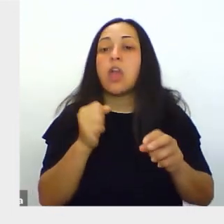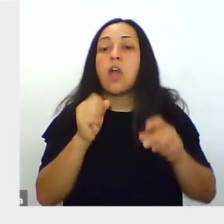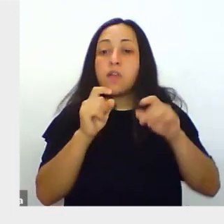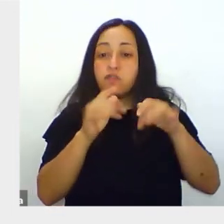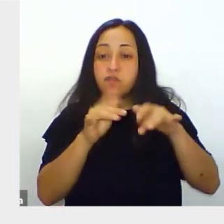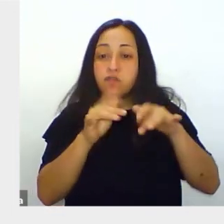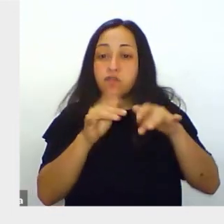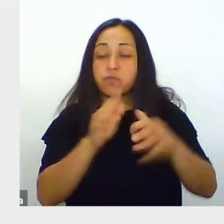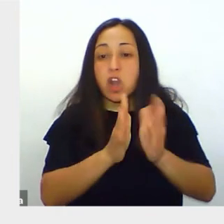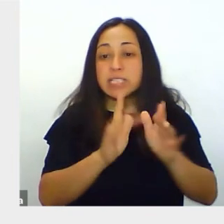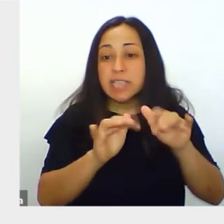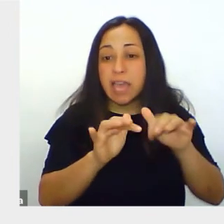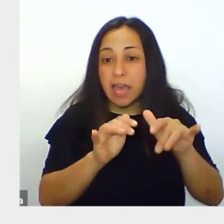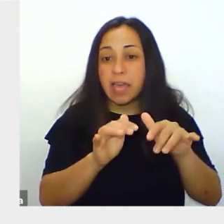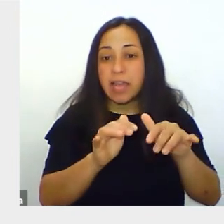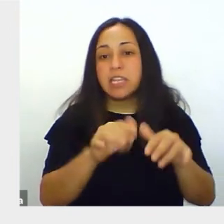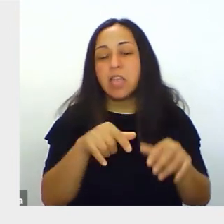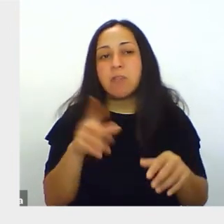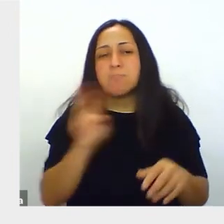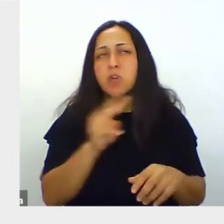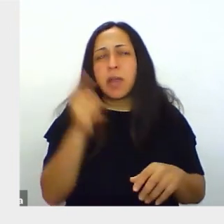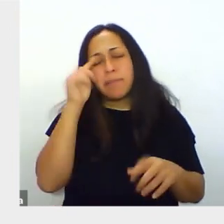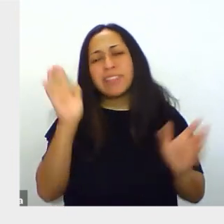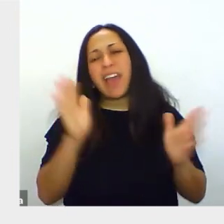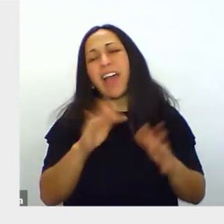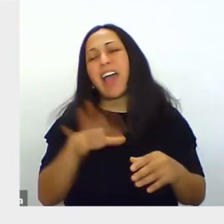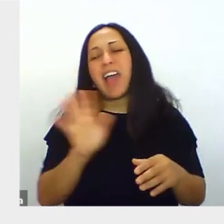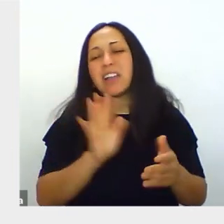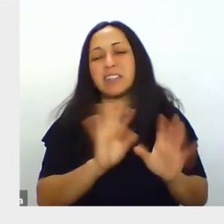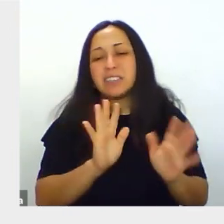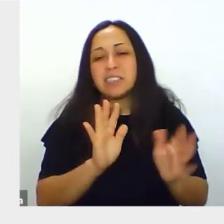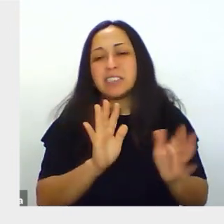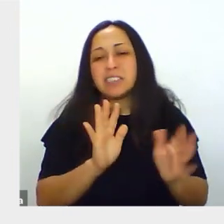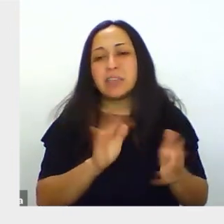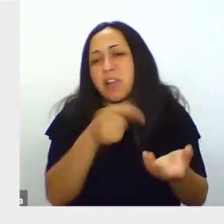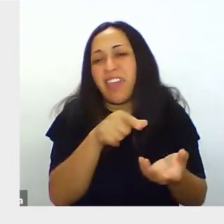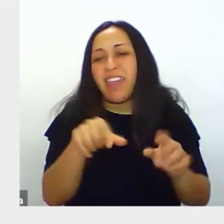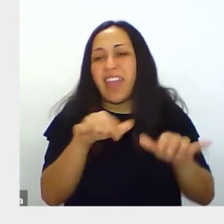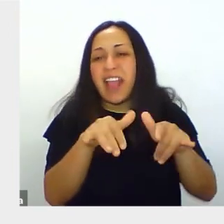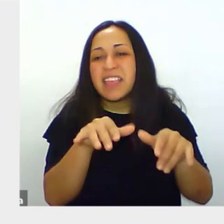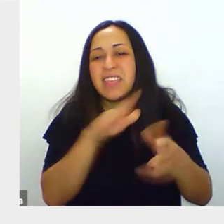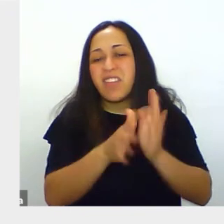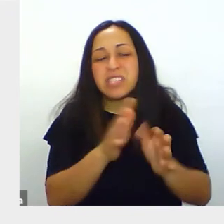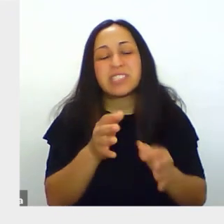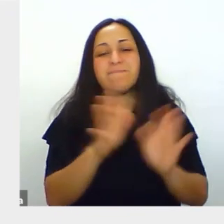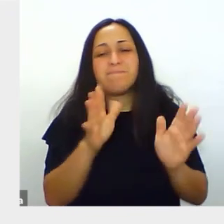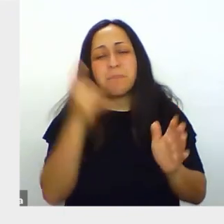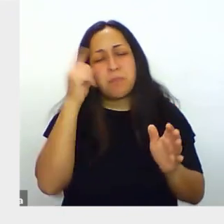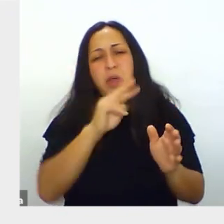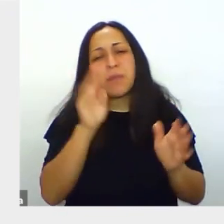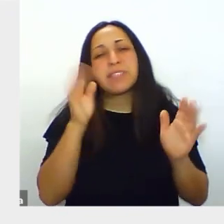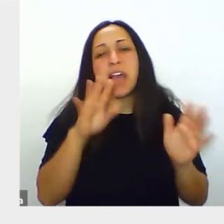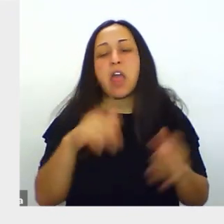veces las mujeres tienden a minimizar las situaciones de violencia que viven en línea. Y se empieza a tomar